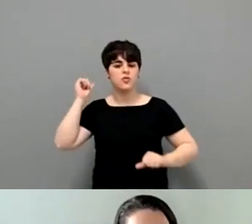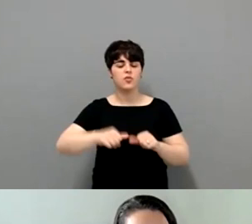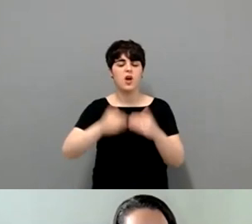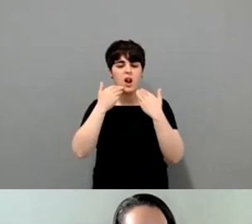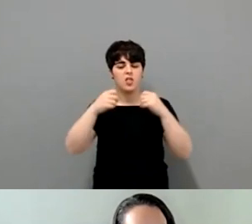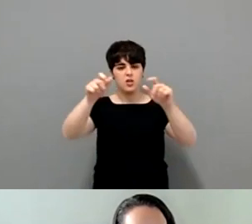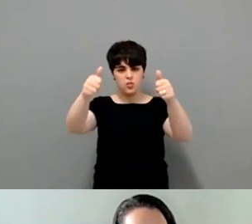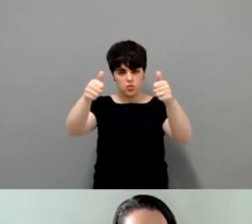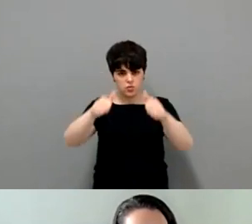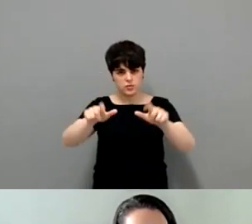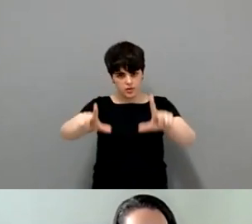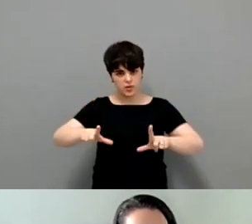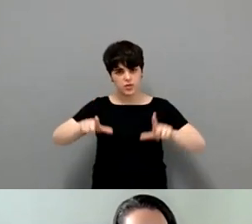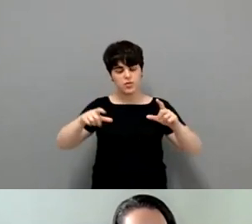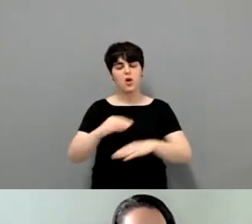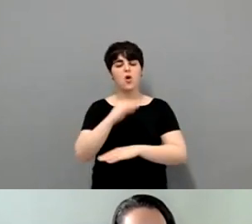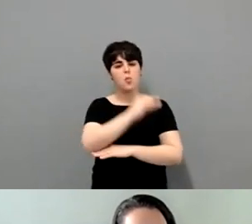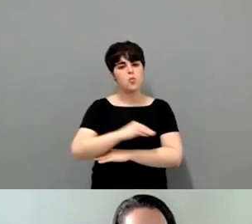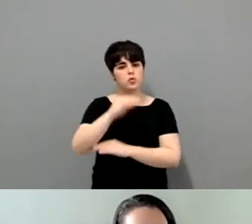Universidad Complutense de Madrid,